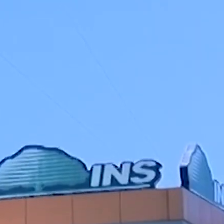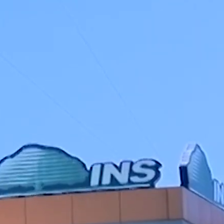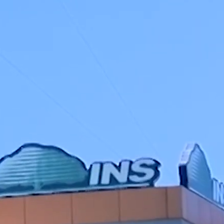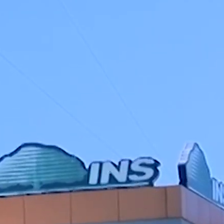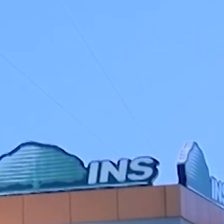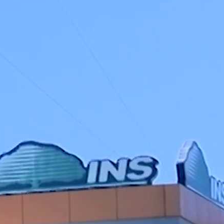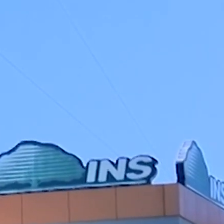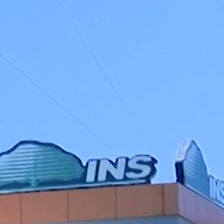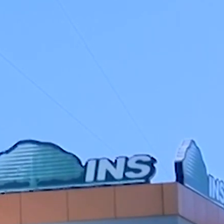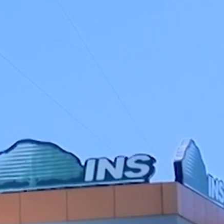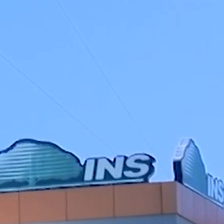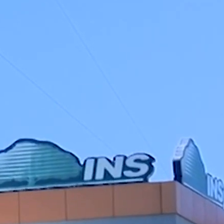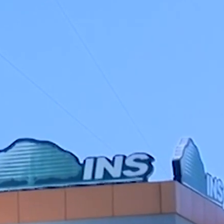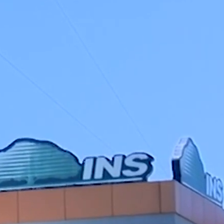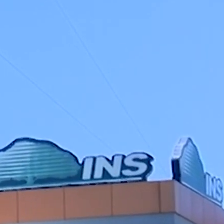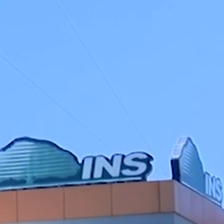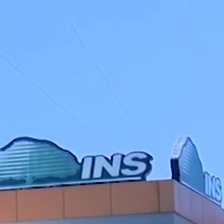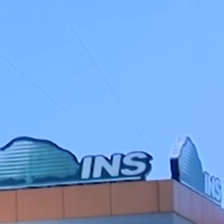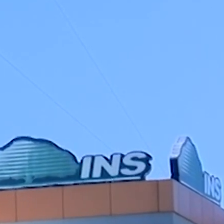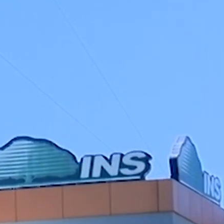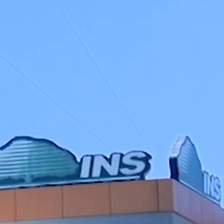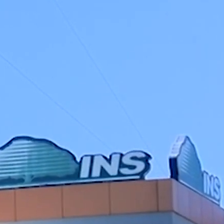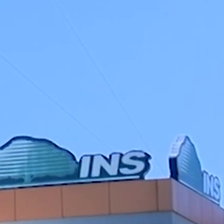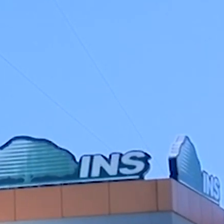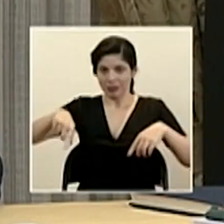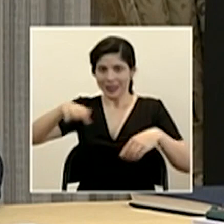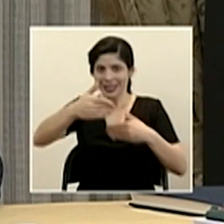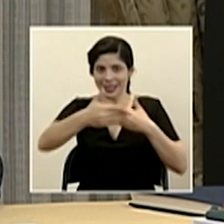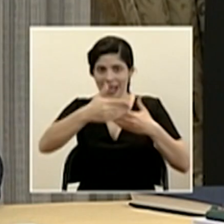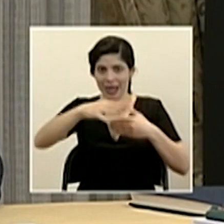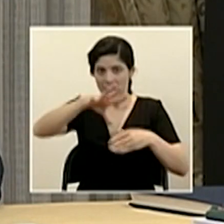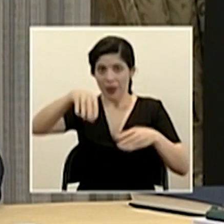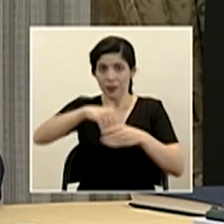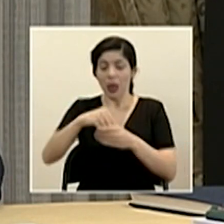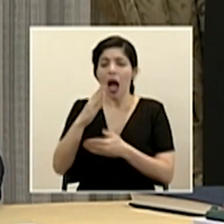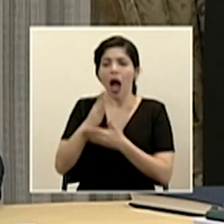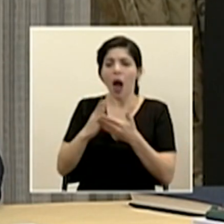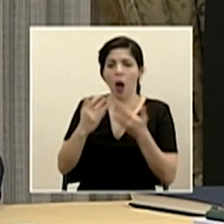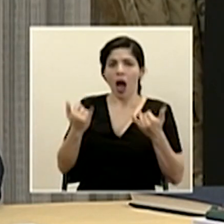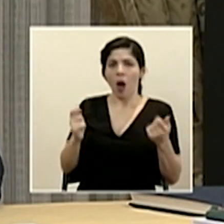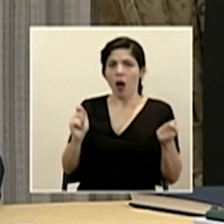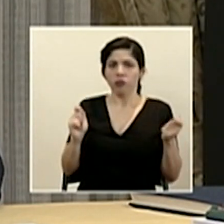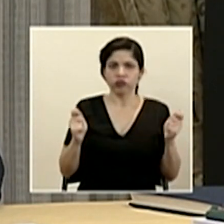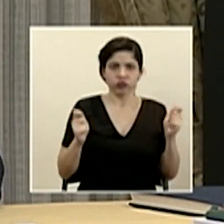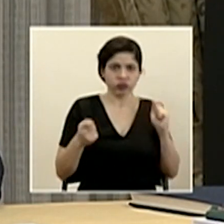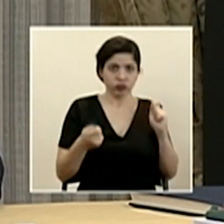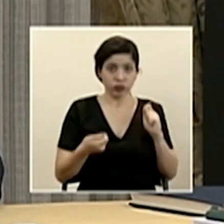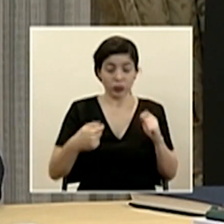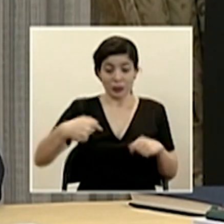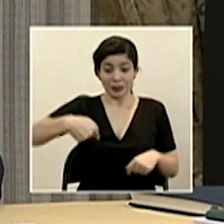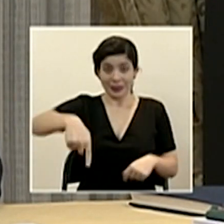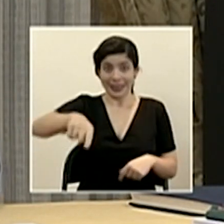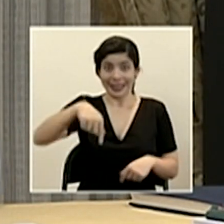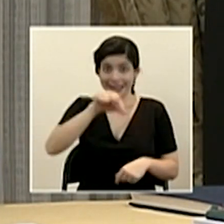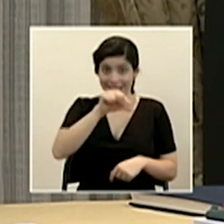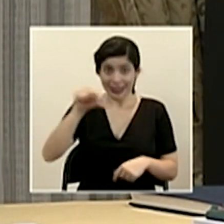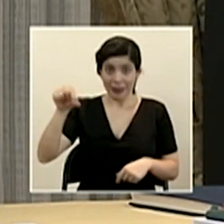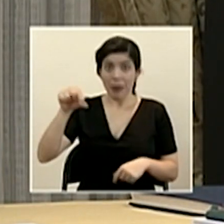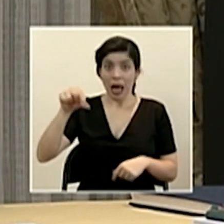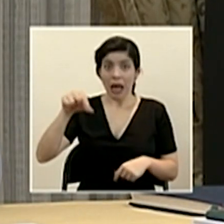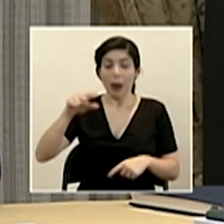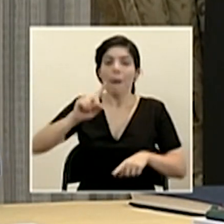necesidades de rehabilitación y a los recuperados por COVID-19. Han habido algunos cambios. A partir de esta semana